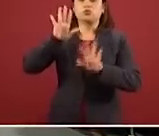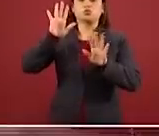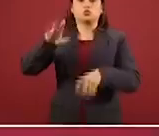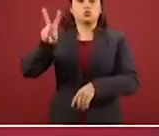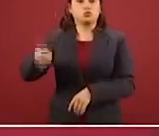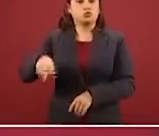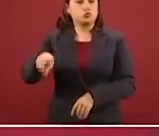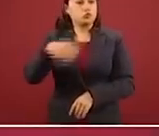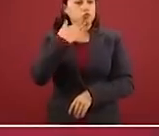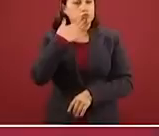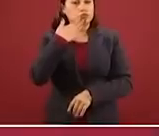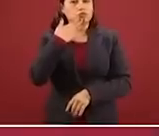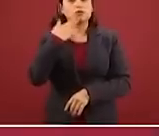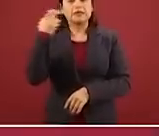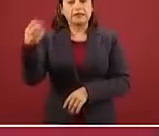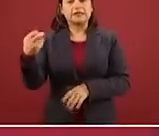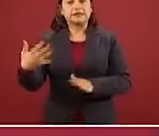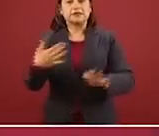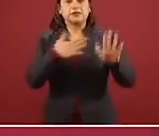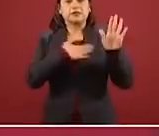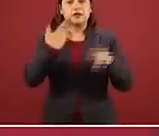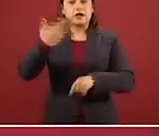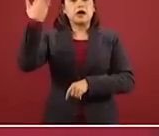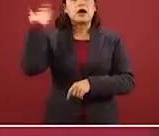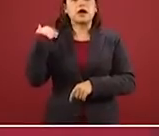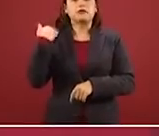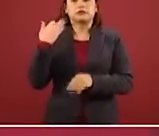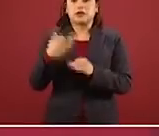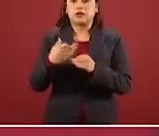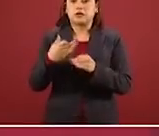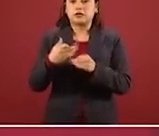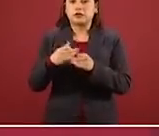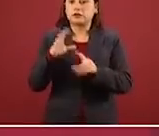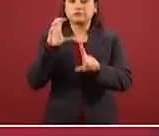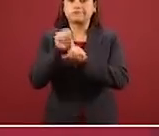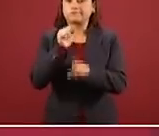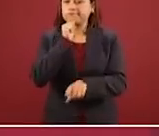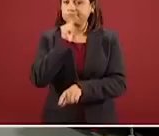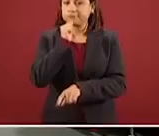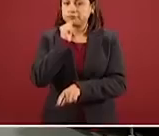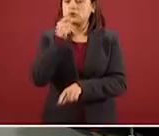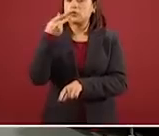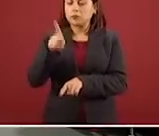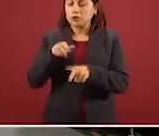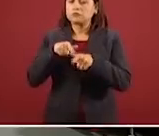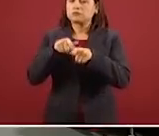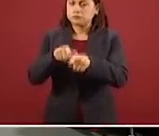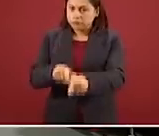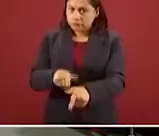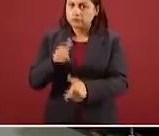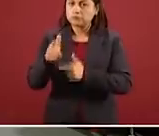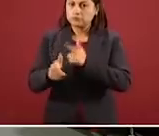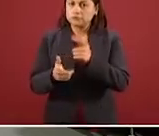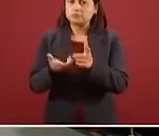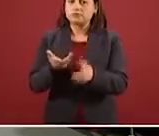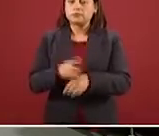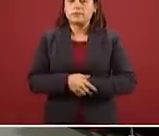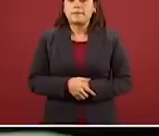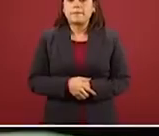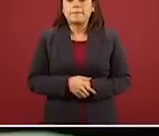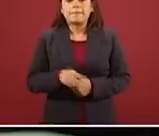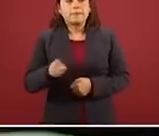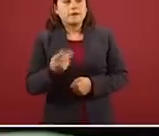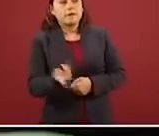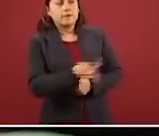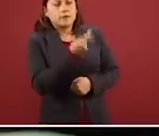compromiso pendiente, no hemos podido avanzar, pero vamos a seguir insistiendo. ¿Tiene alguna fecha, presidente? ¿Será el año